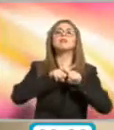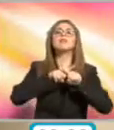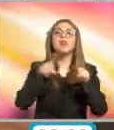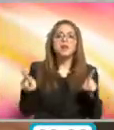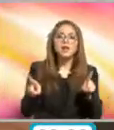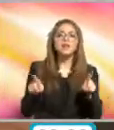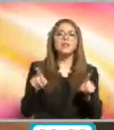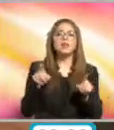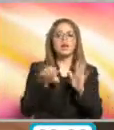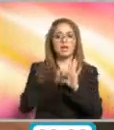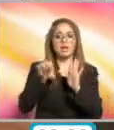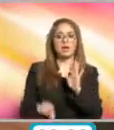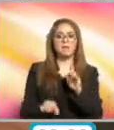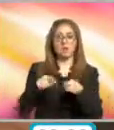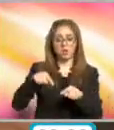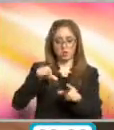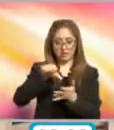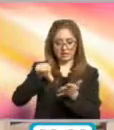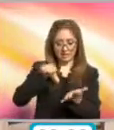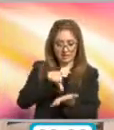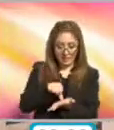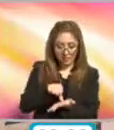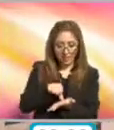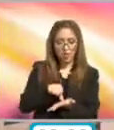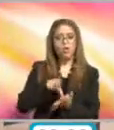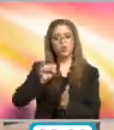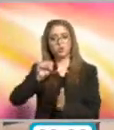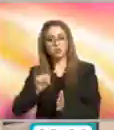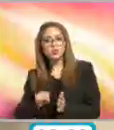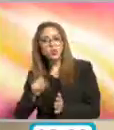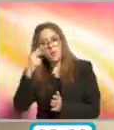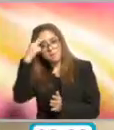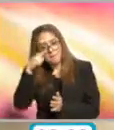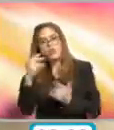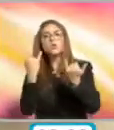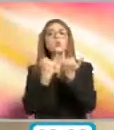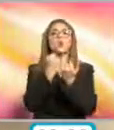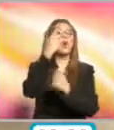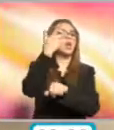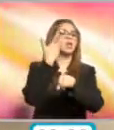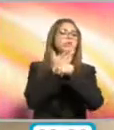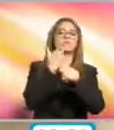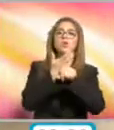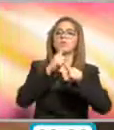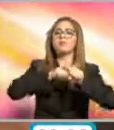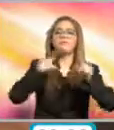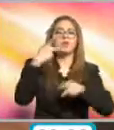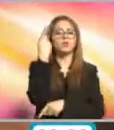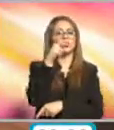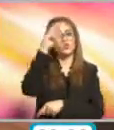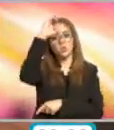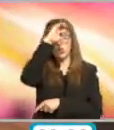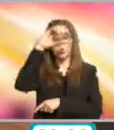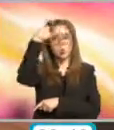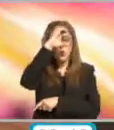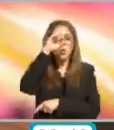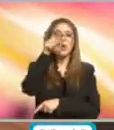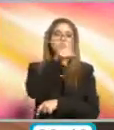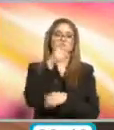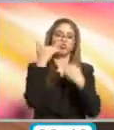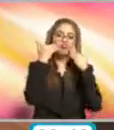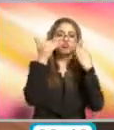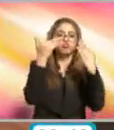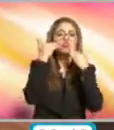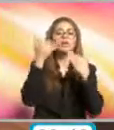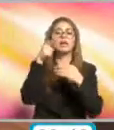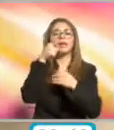que es el centro y el sur de México y el centro y el norte de Estados Unidos. Prácticamente tenemos una cultura distinta y pues así lo han presentado muchas veces estos